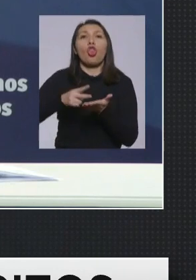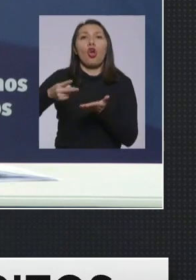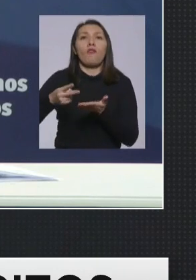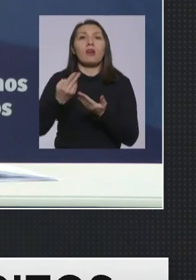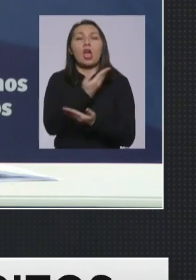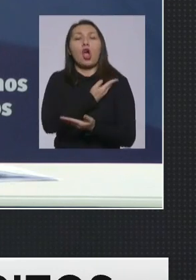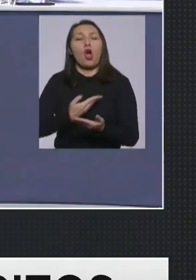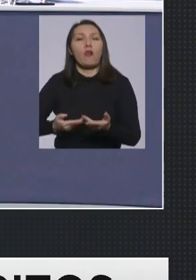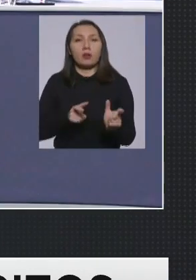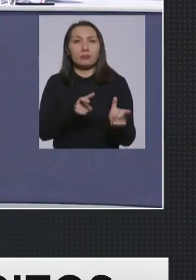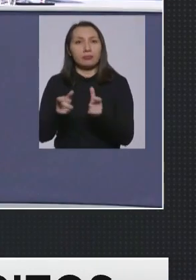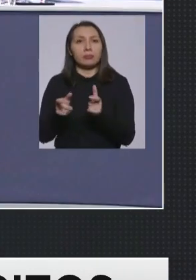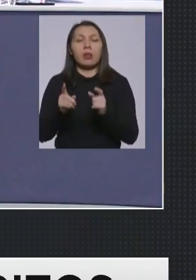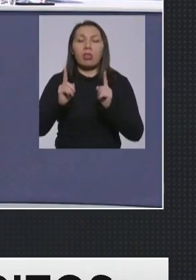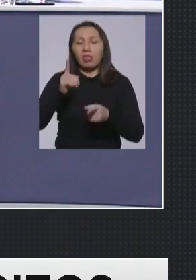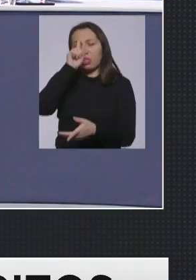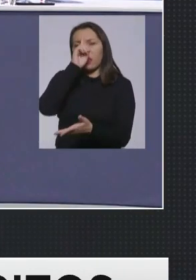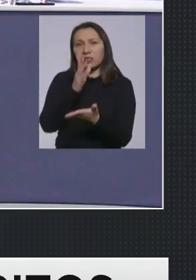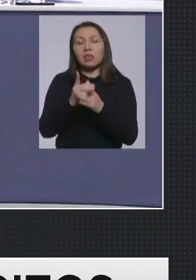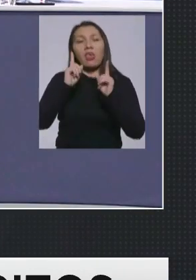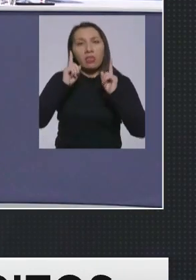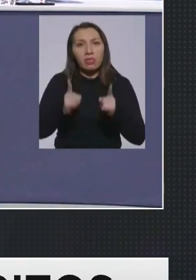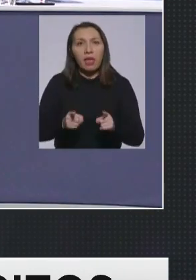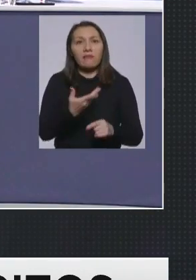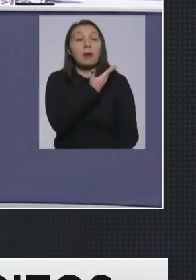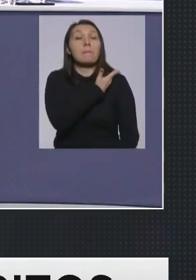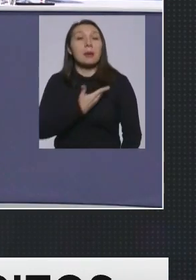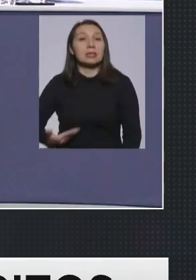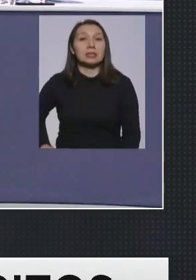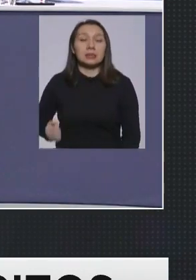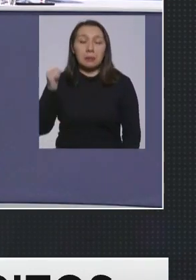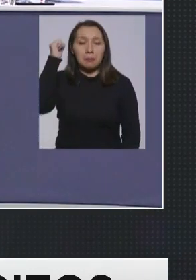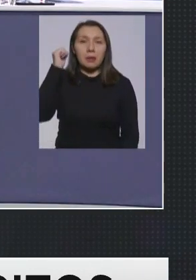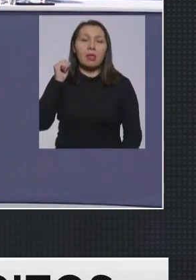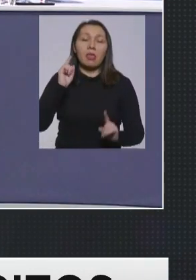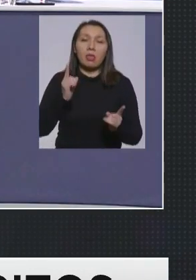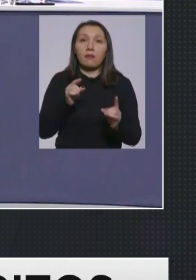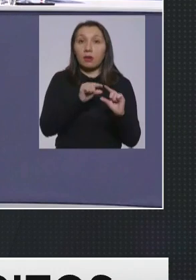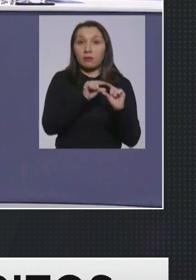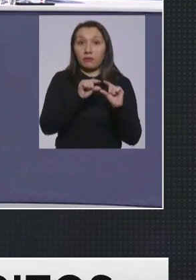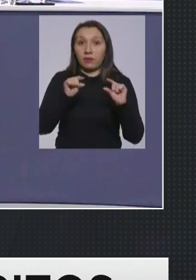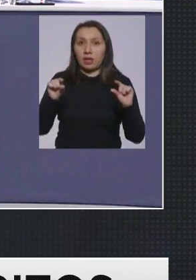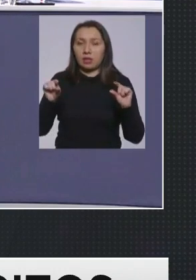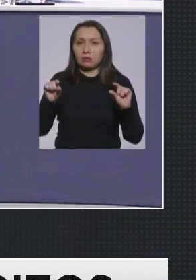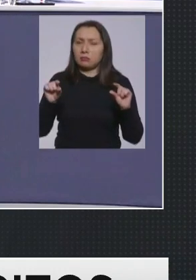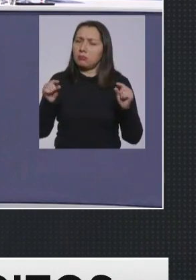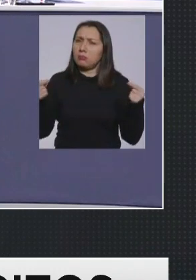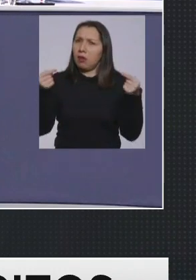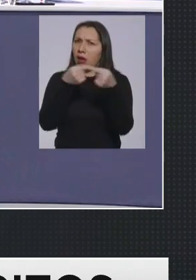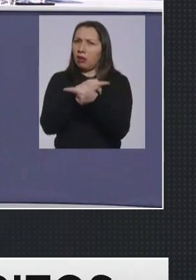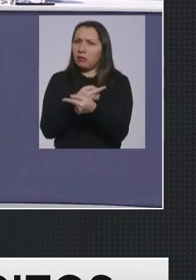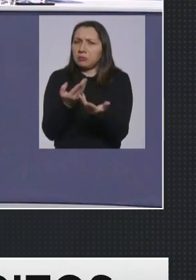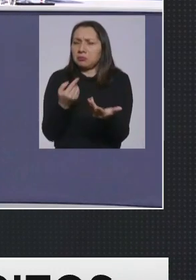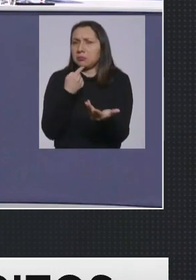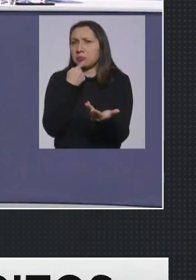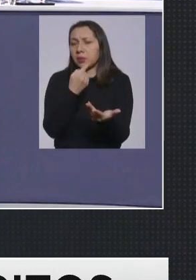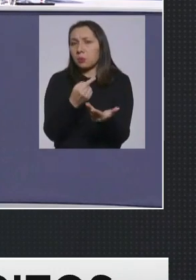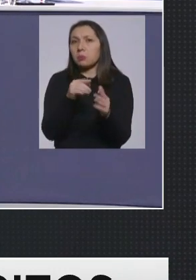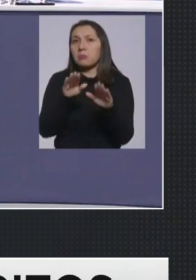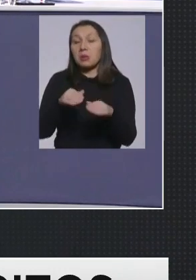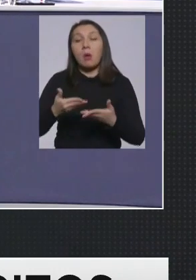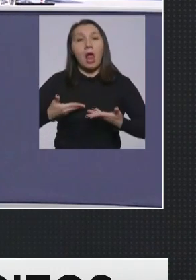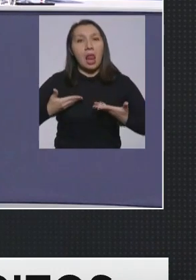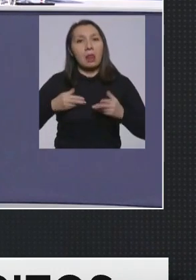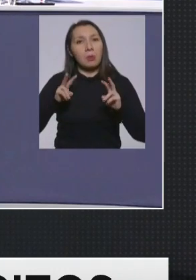manejo de la crisis que las decisiones tienen que pasar por el presidente sebastián piñera esta frase no es contraproducente precisamente en el